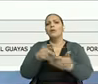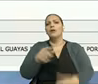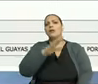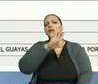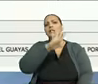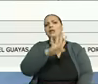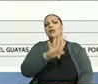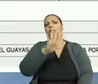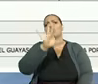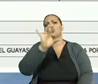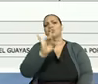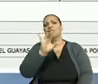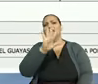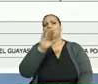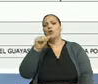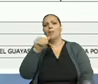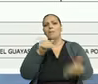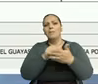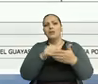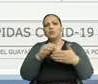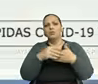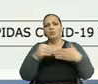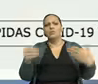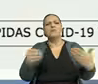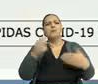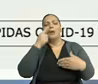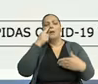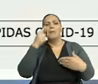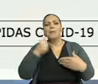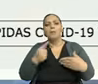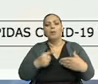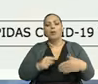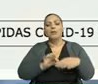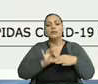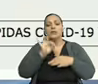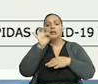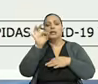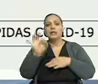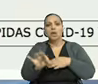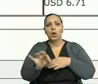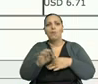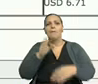$585.500 por concepto de 5.000 reactivos para pruebas de COVID-19 en